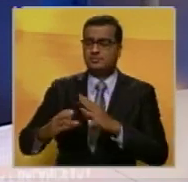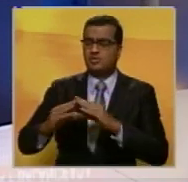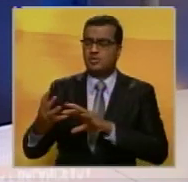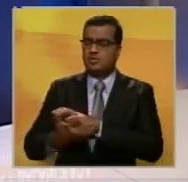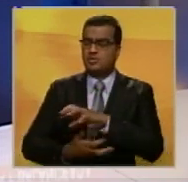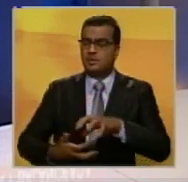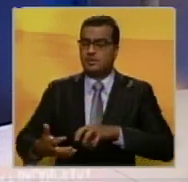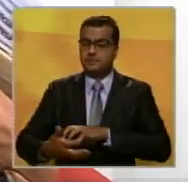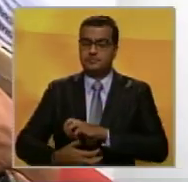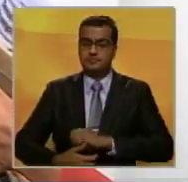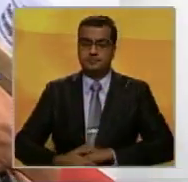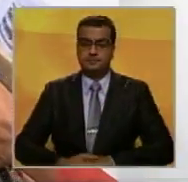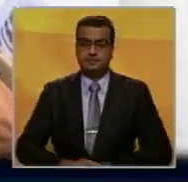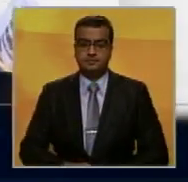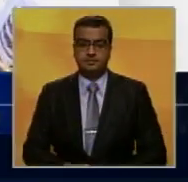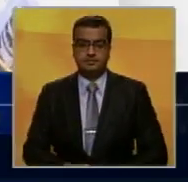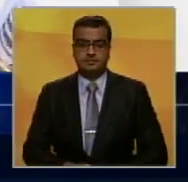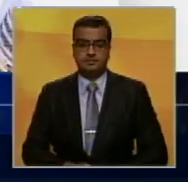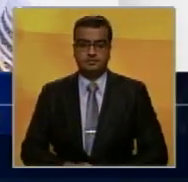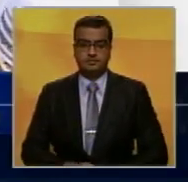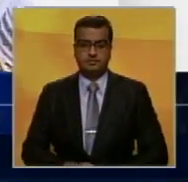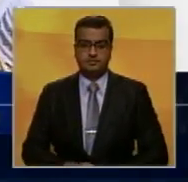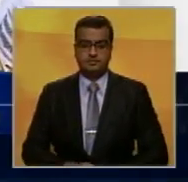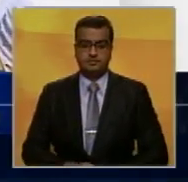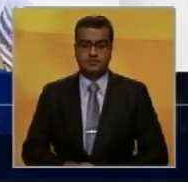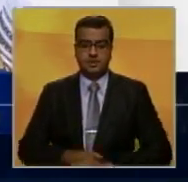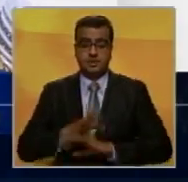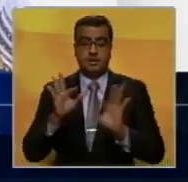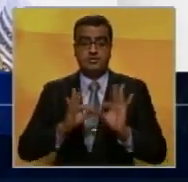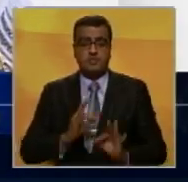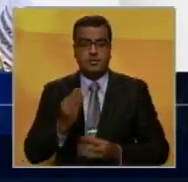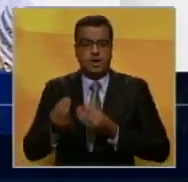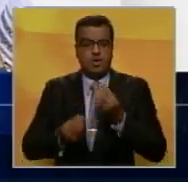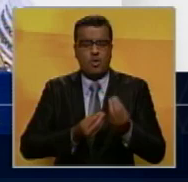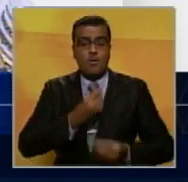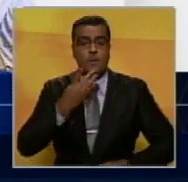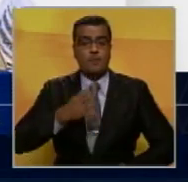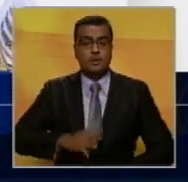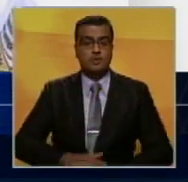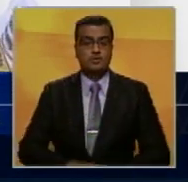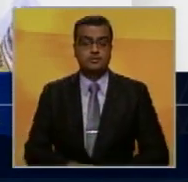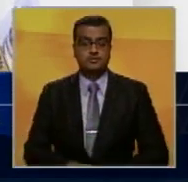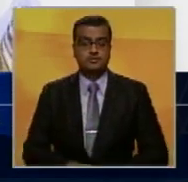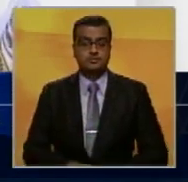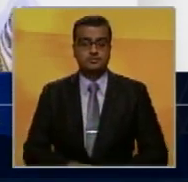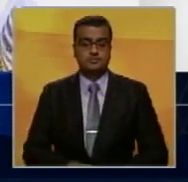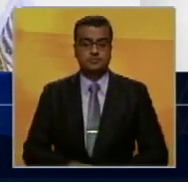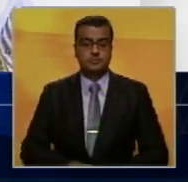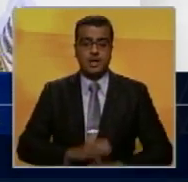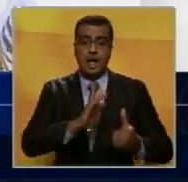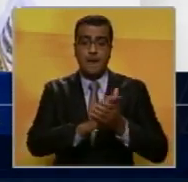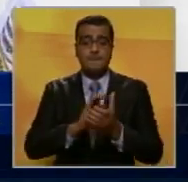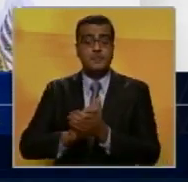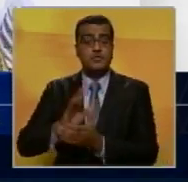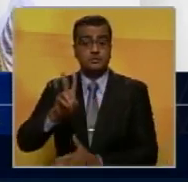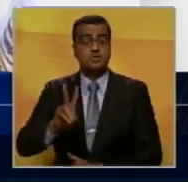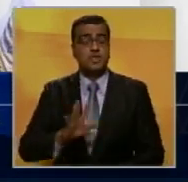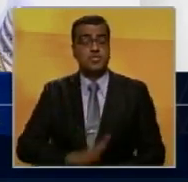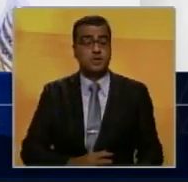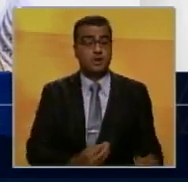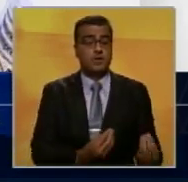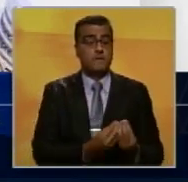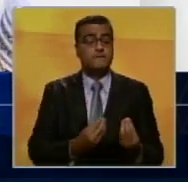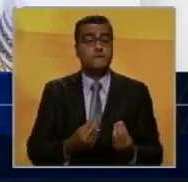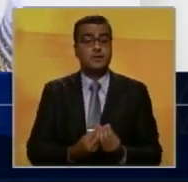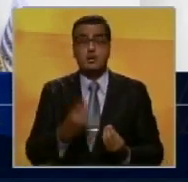violencia. Y además, la forma como han muerto compatriotas venezolanos que han estado